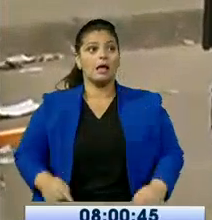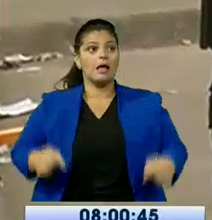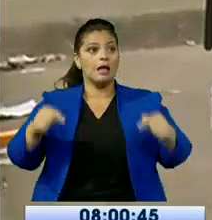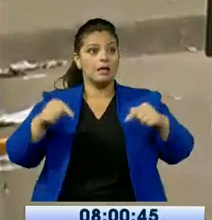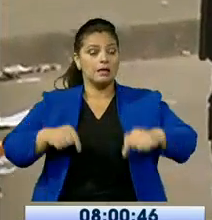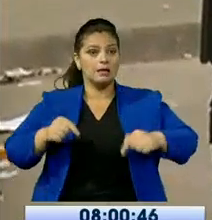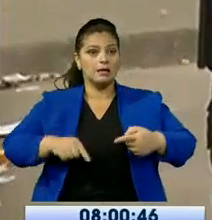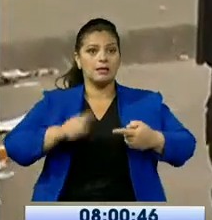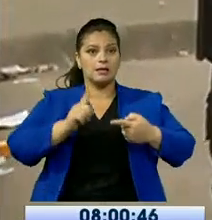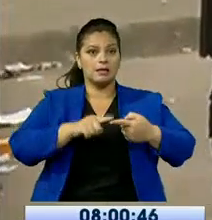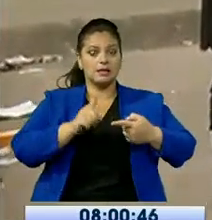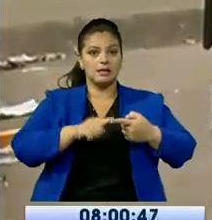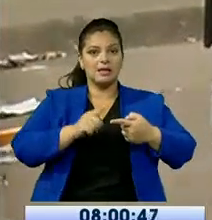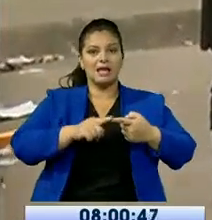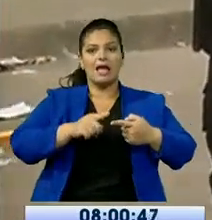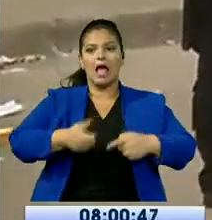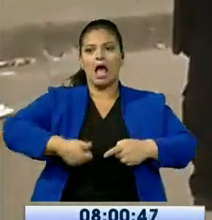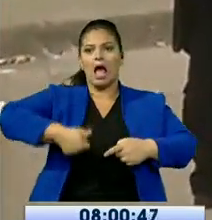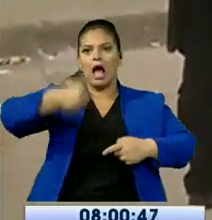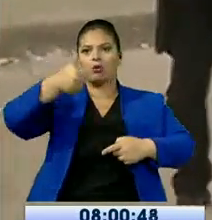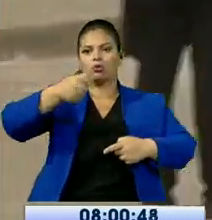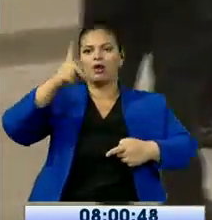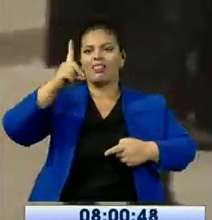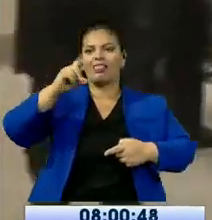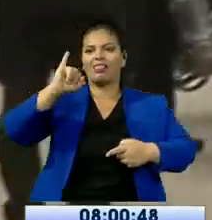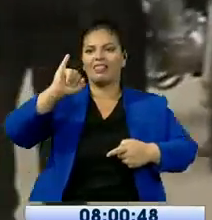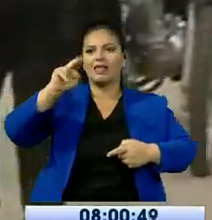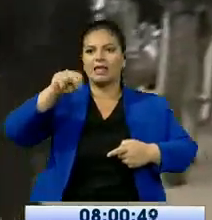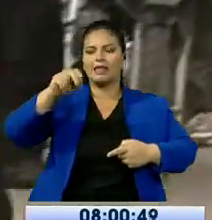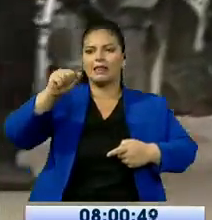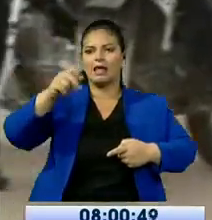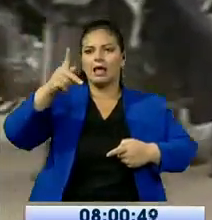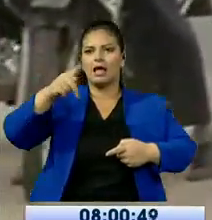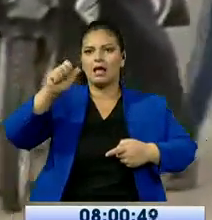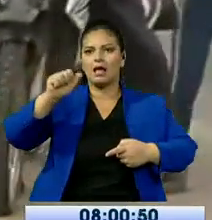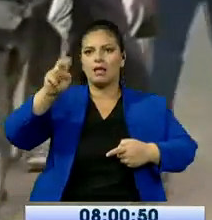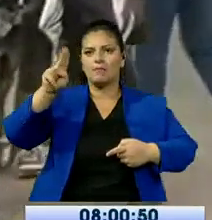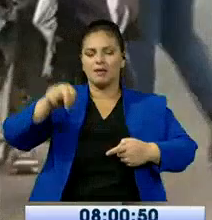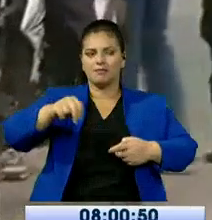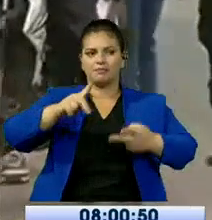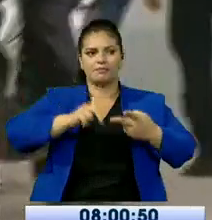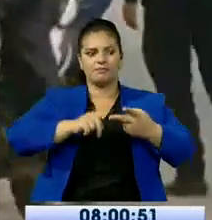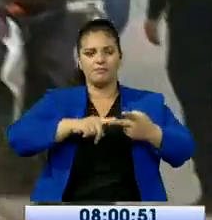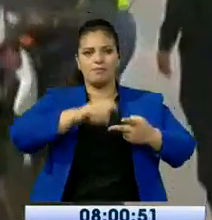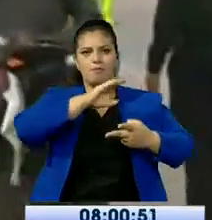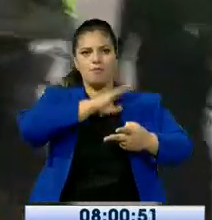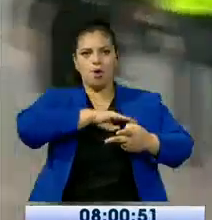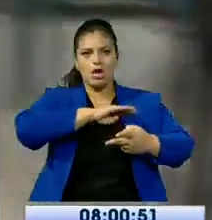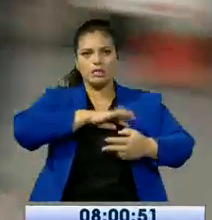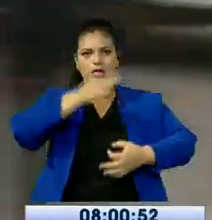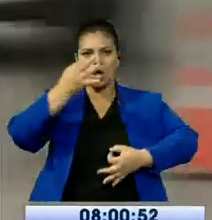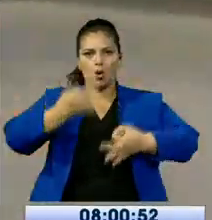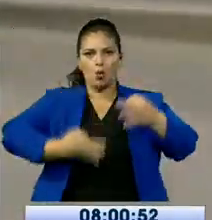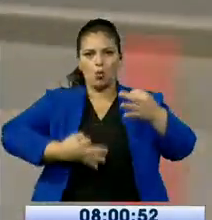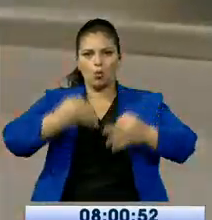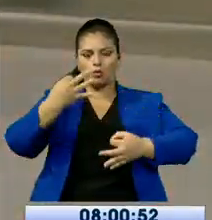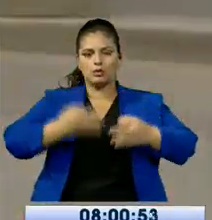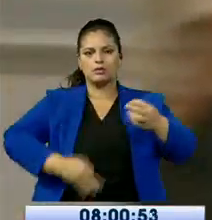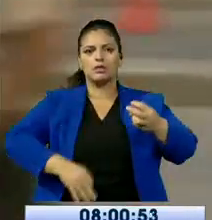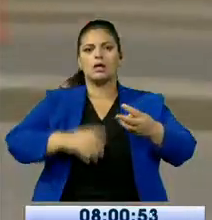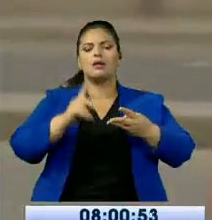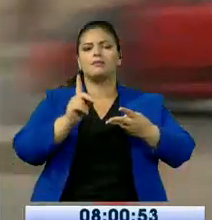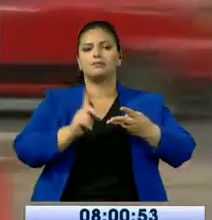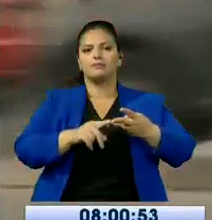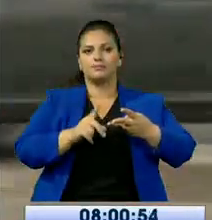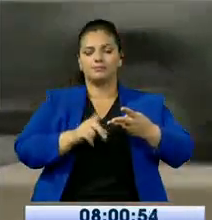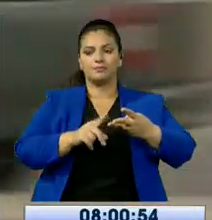Policía de la DINAPN, agentes de la Autoridad de Tránsito Municipal, todos unidos, como podemos apreciar, e incluso los agentes